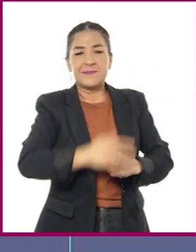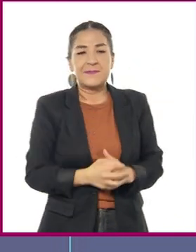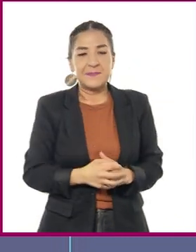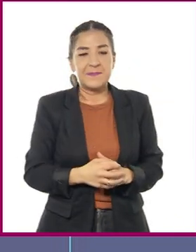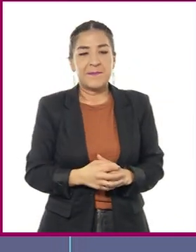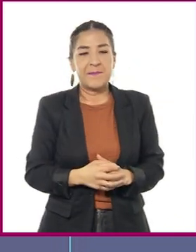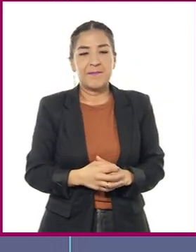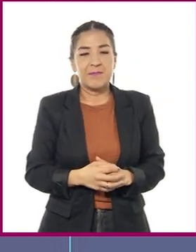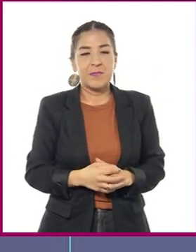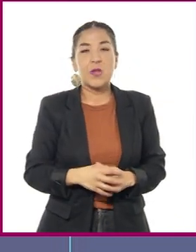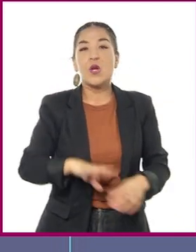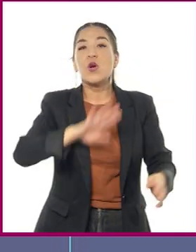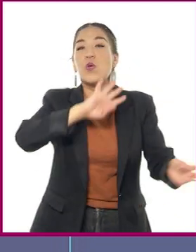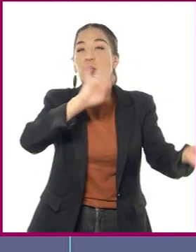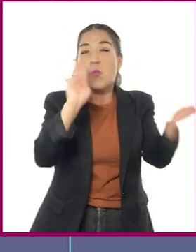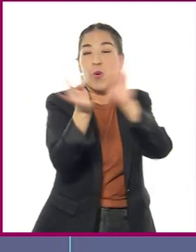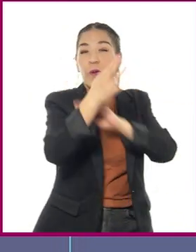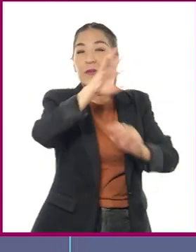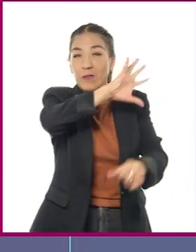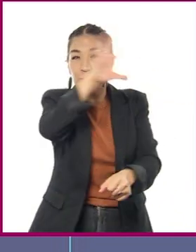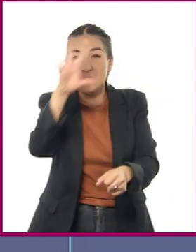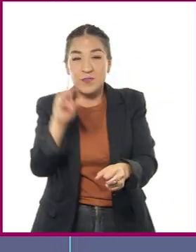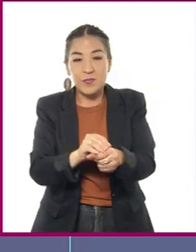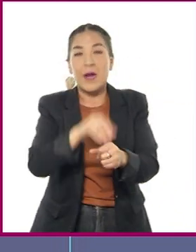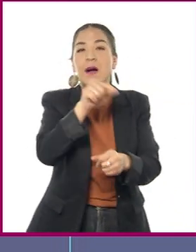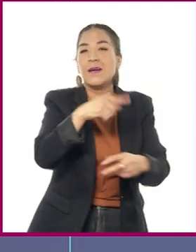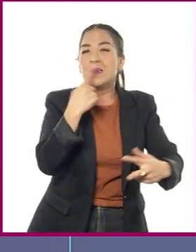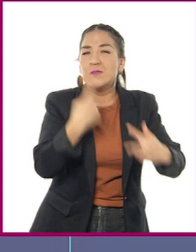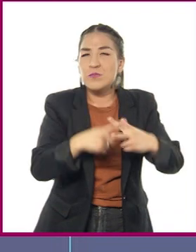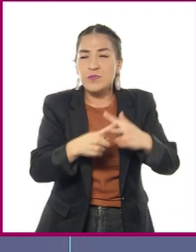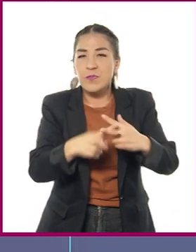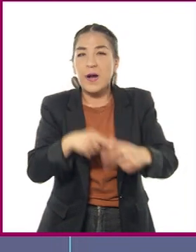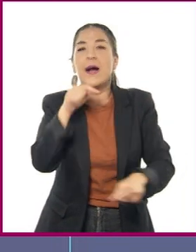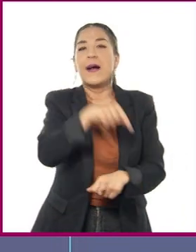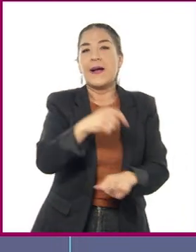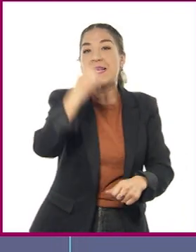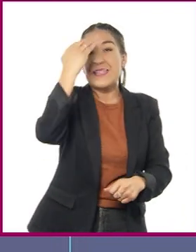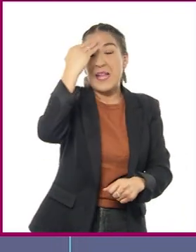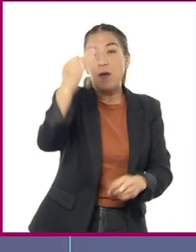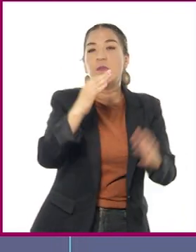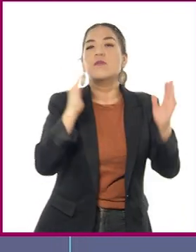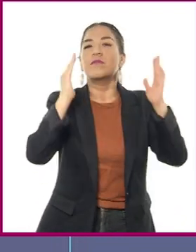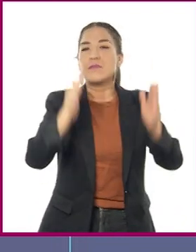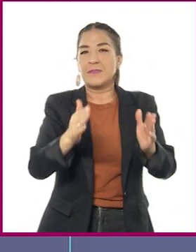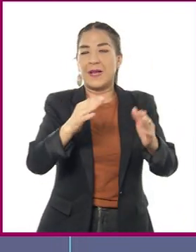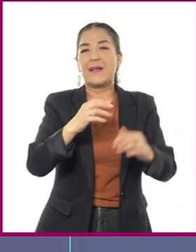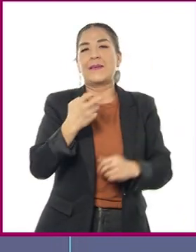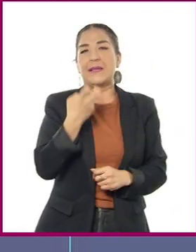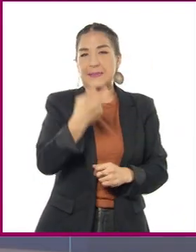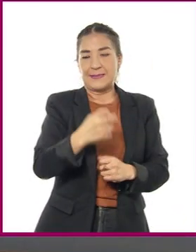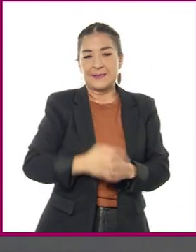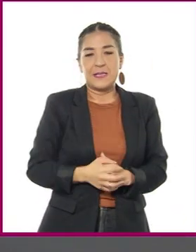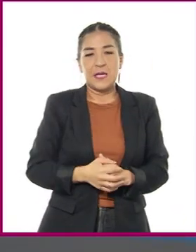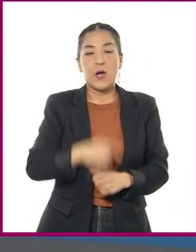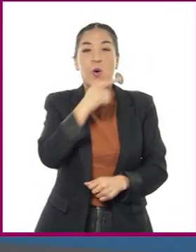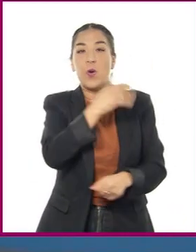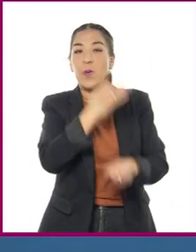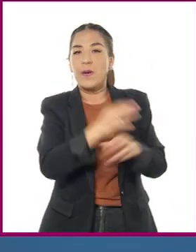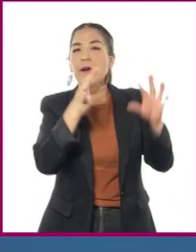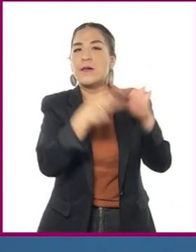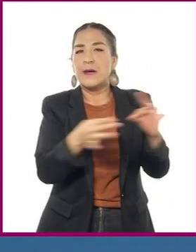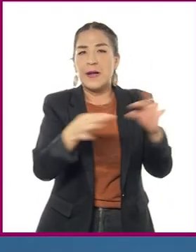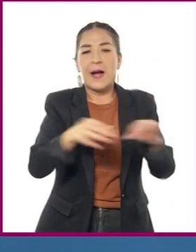en todo el mundo por cada uno de los sectores en un determinado tiempo. Con base en lo anterior,